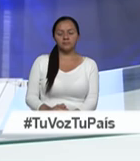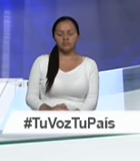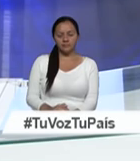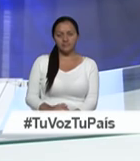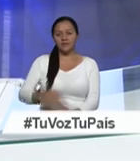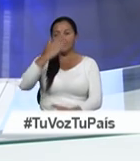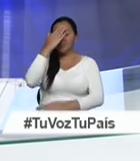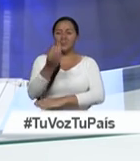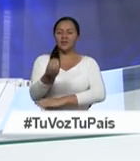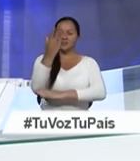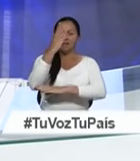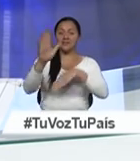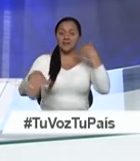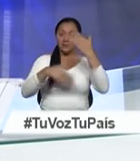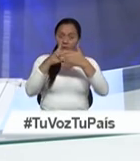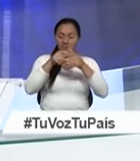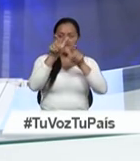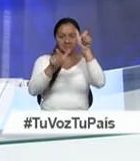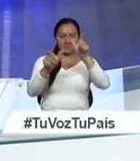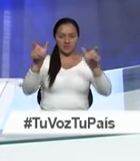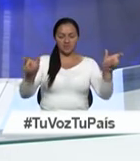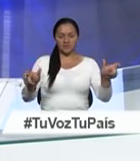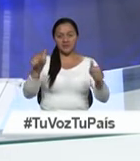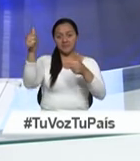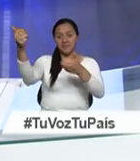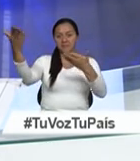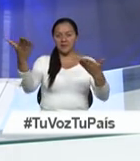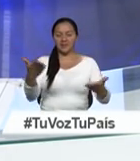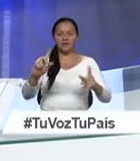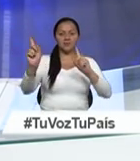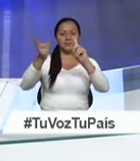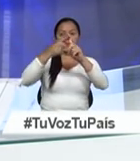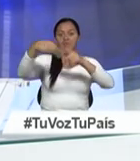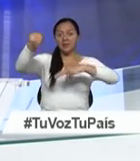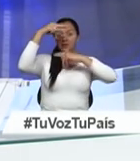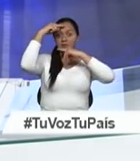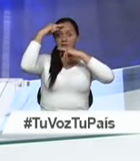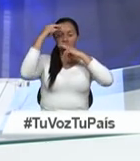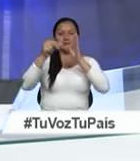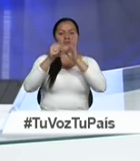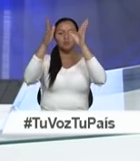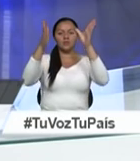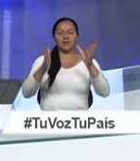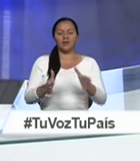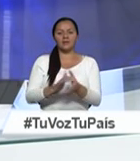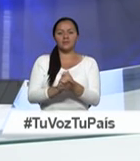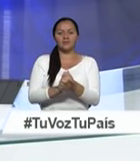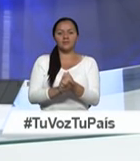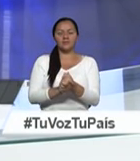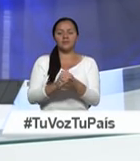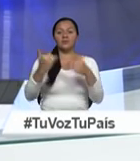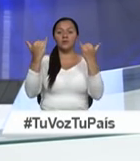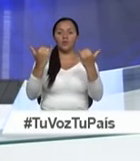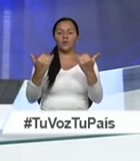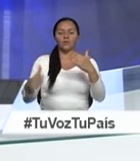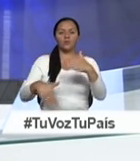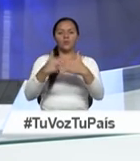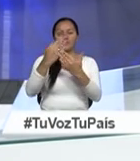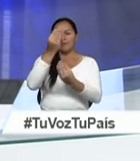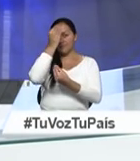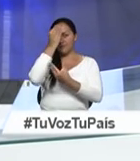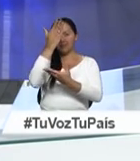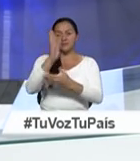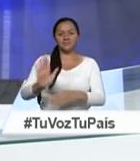Muy buenos días, queridas amigas y amigos. Bienvenidos a la primera emisión de su Noticiero Ciudadano. Ya tenemos hoy nueva información